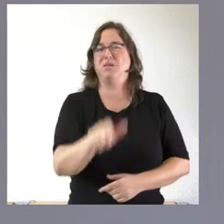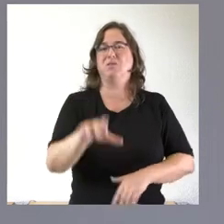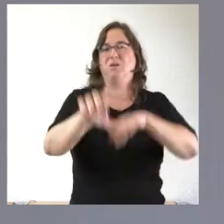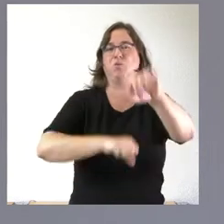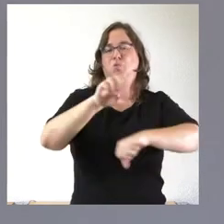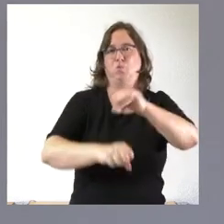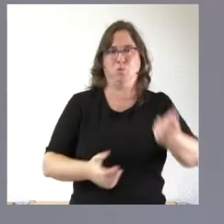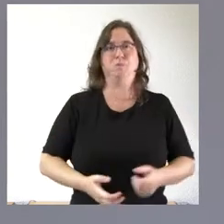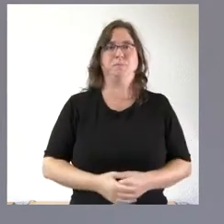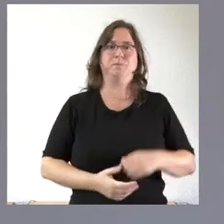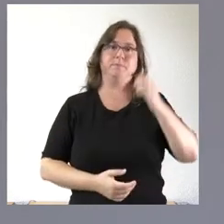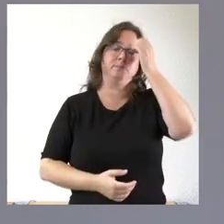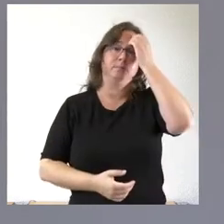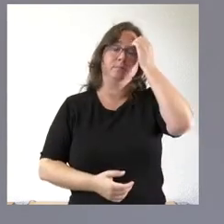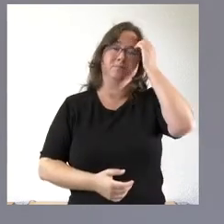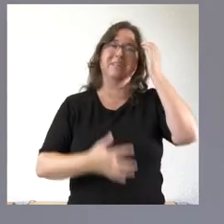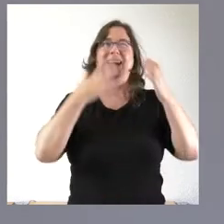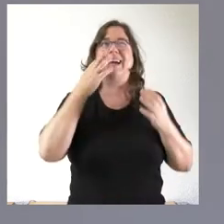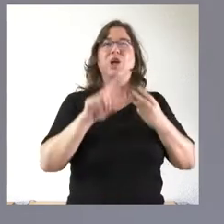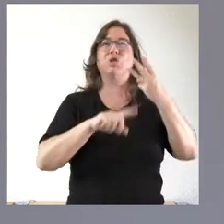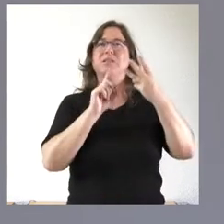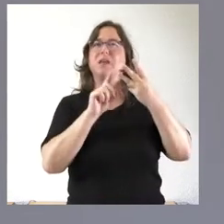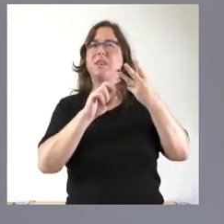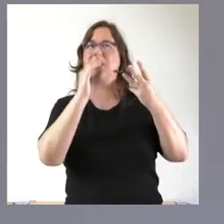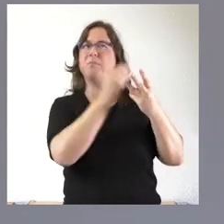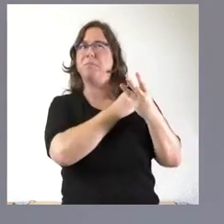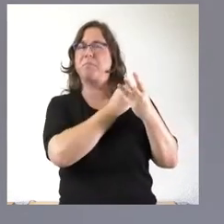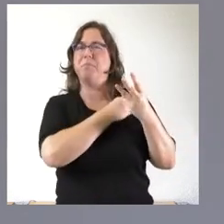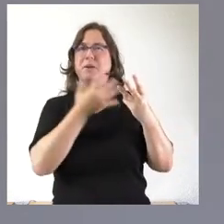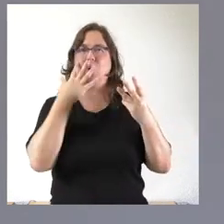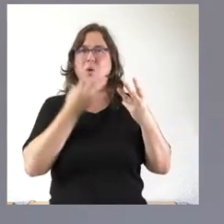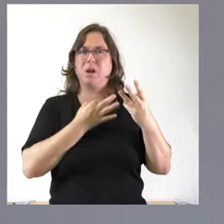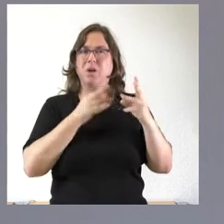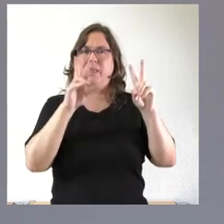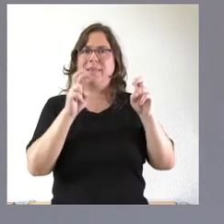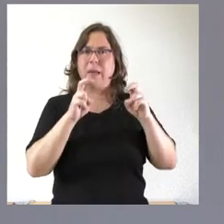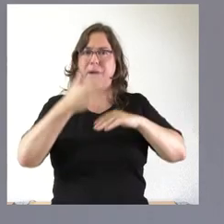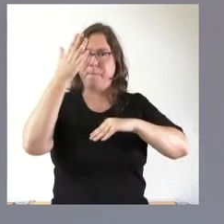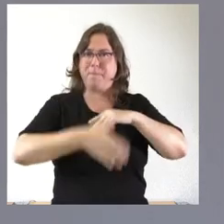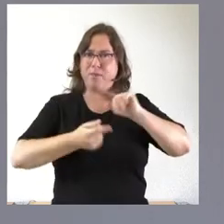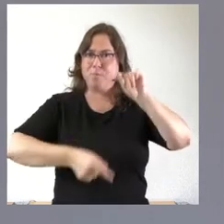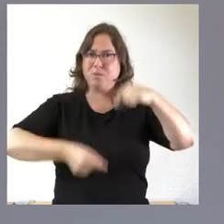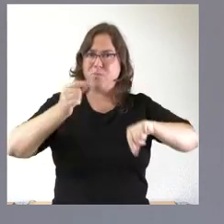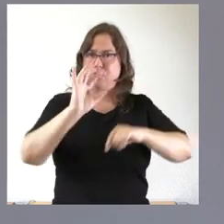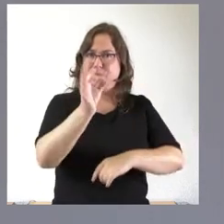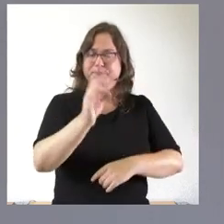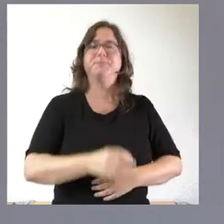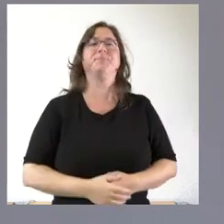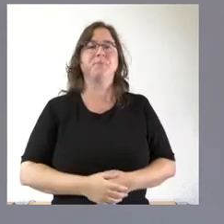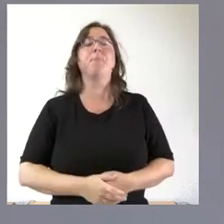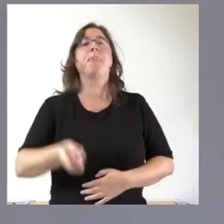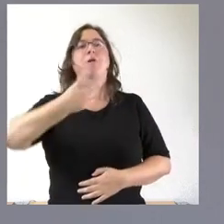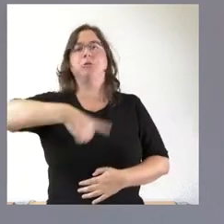momento. Y creo que la tercera pregunta que usted me formulaba es en torno al plazo de presentar el presupuesto. Nosotros